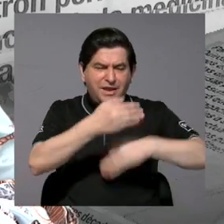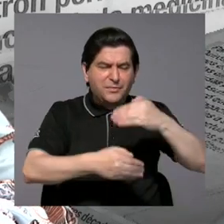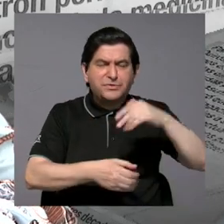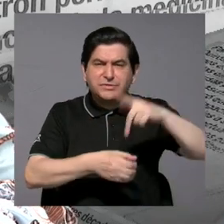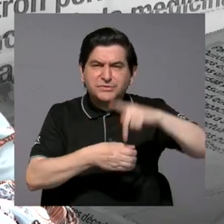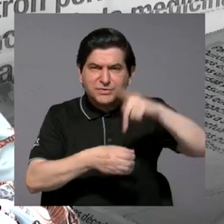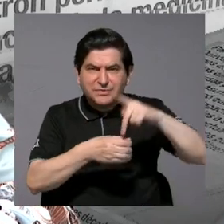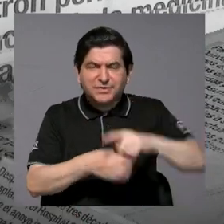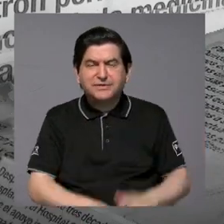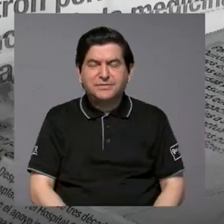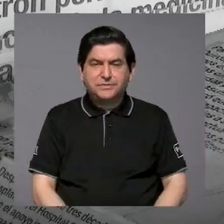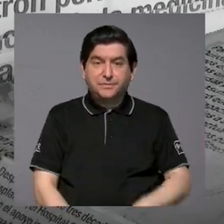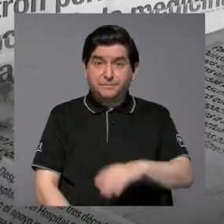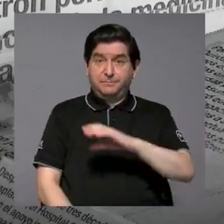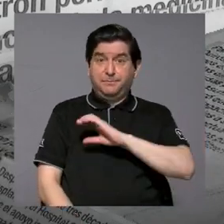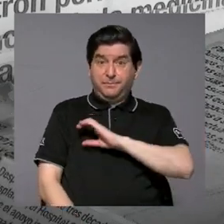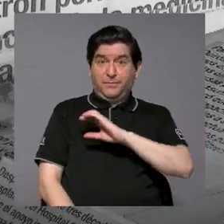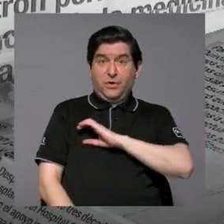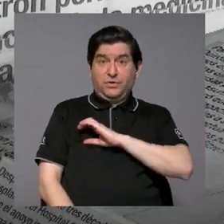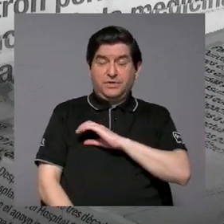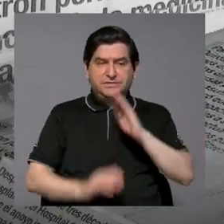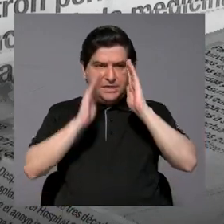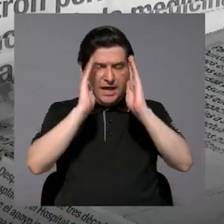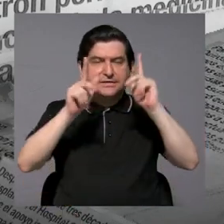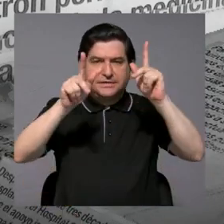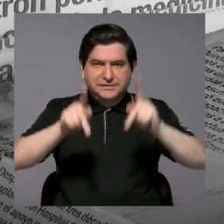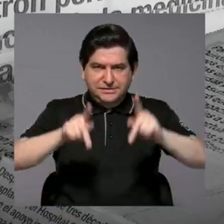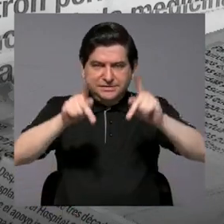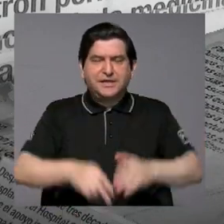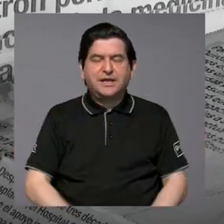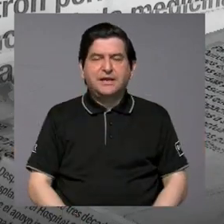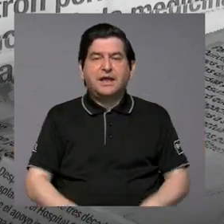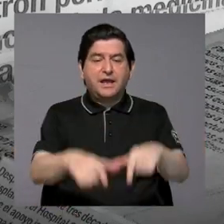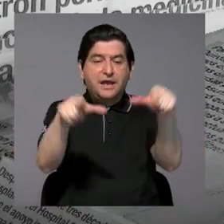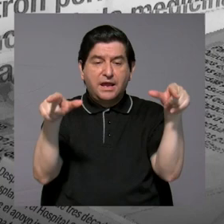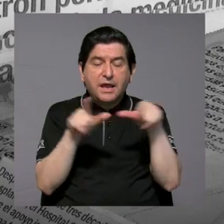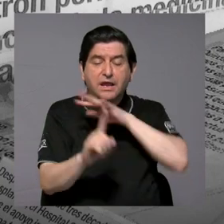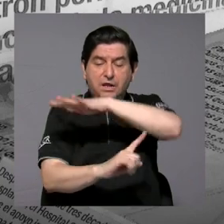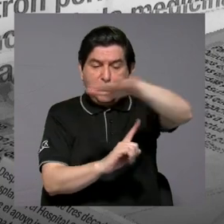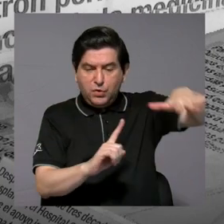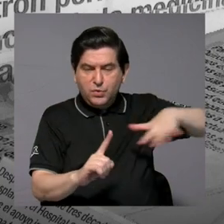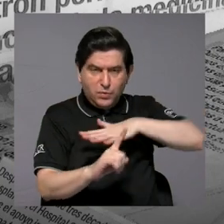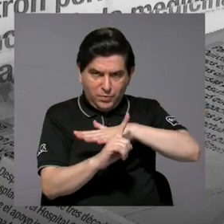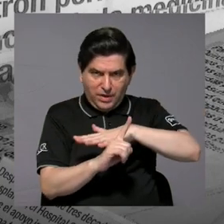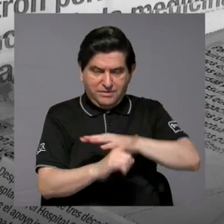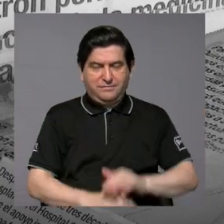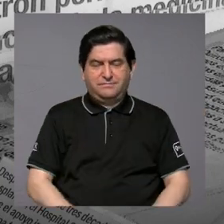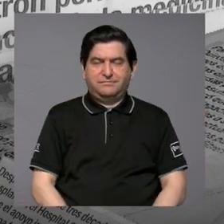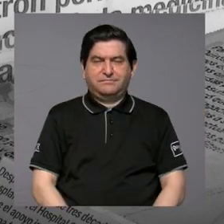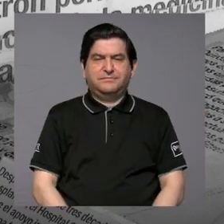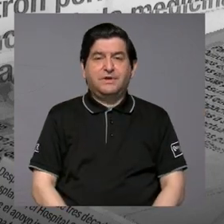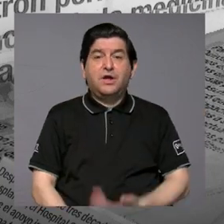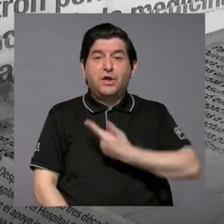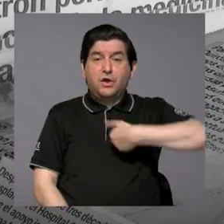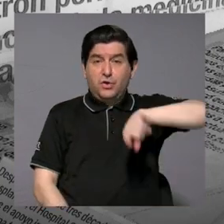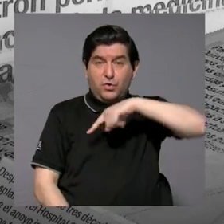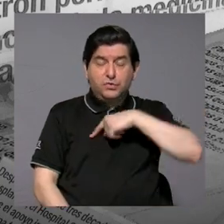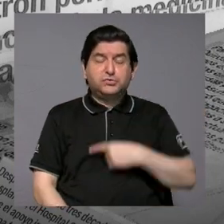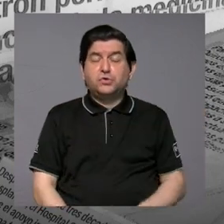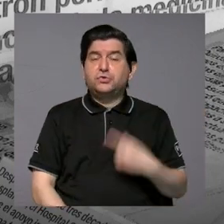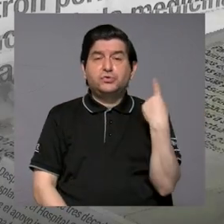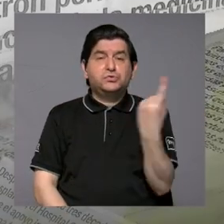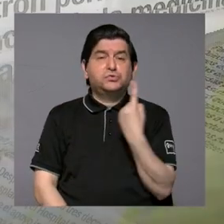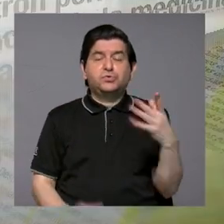a la policía está para atender al ciudadano donde está su entorno verad Entonces nosotros solamente hacemos las